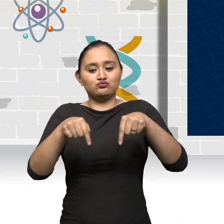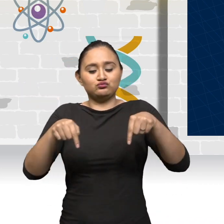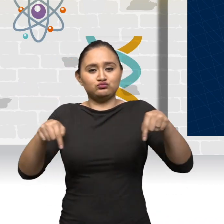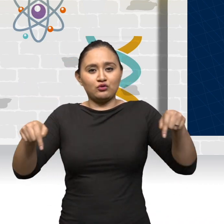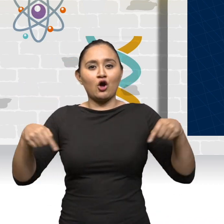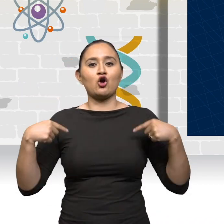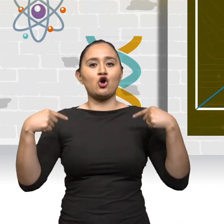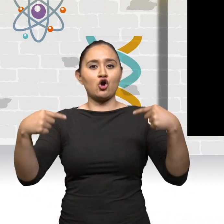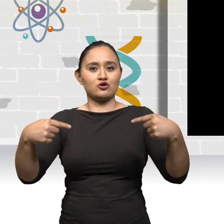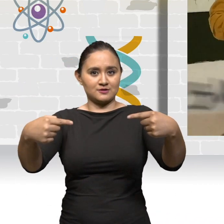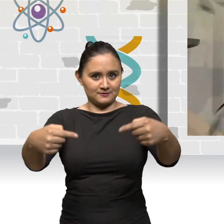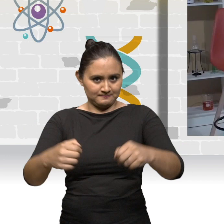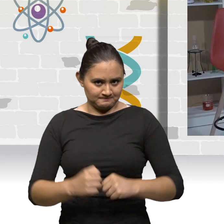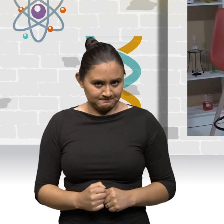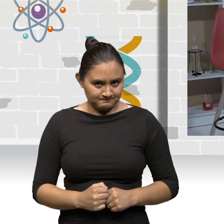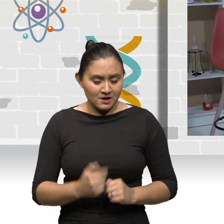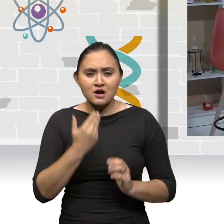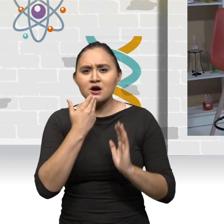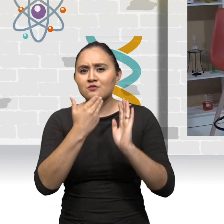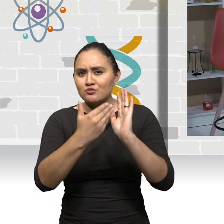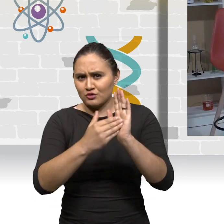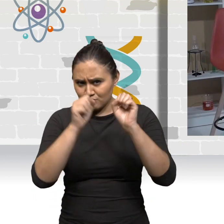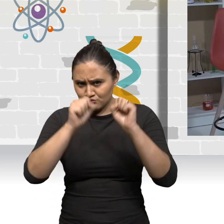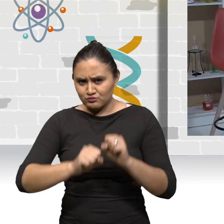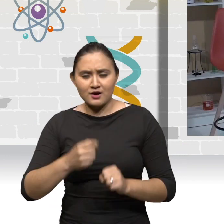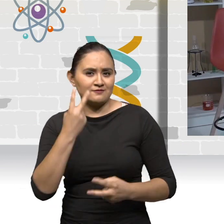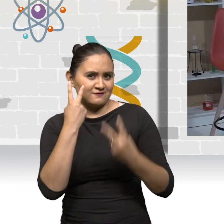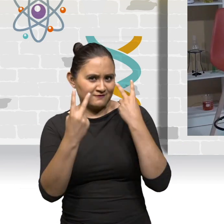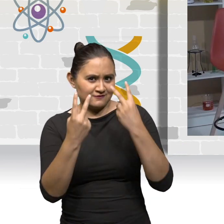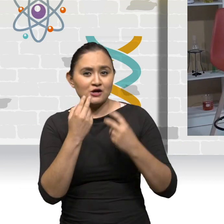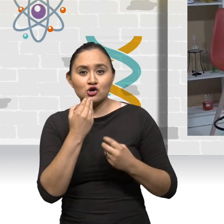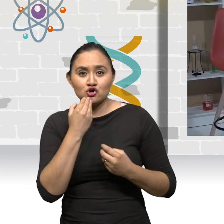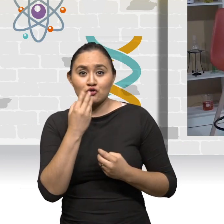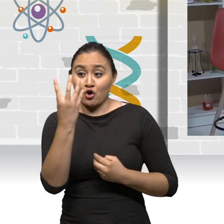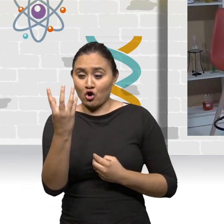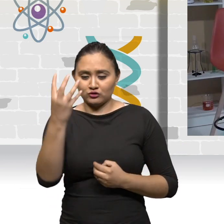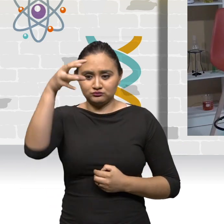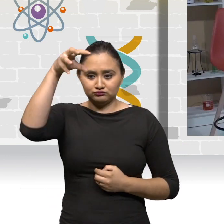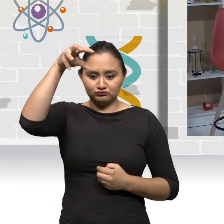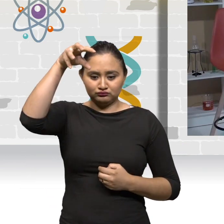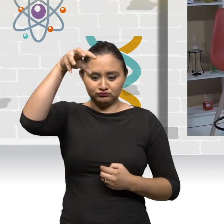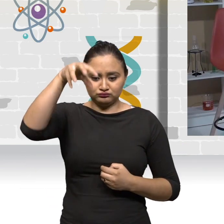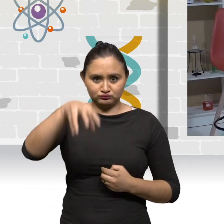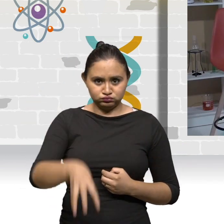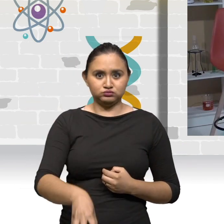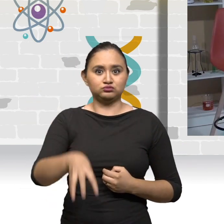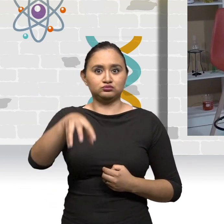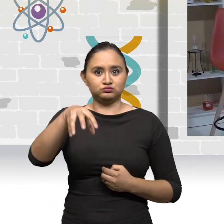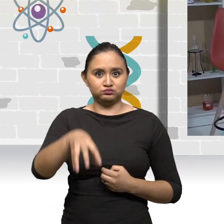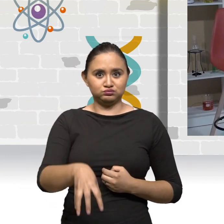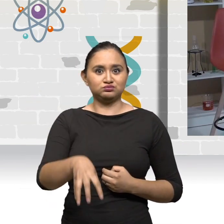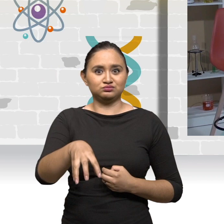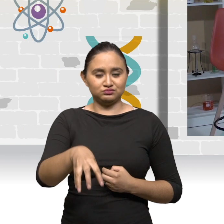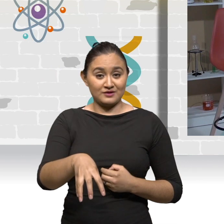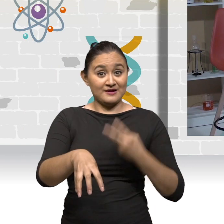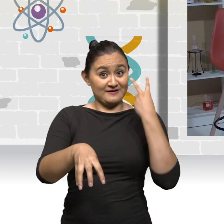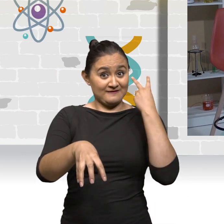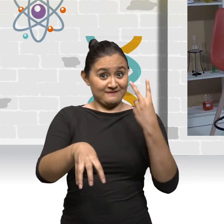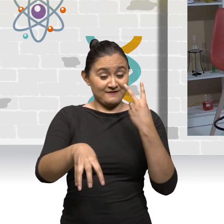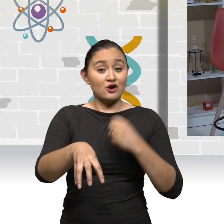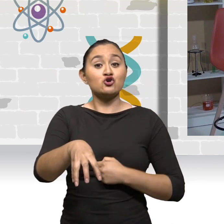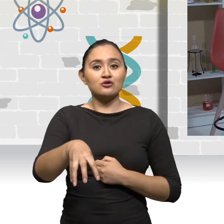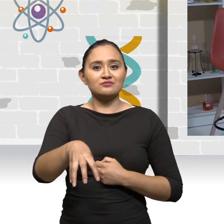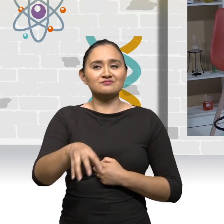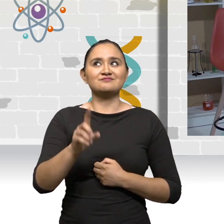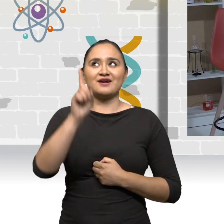es uniforme. Un ejemplo de esto lo podemos observar cuando dejamos caer un objeto de manera vertical. Solo vemos que